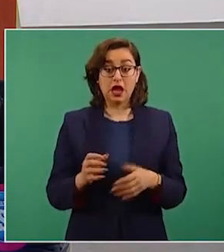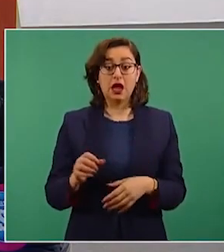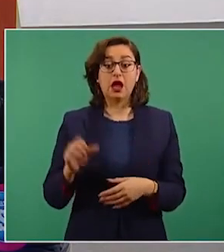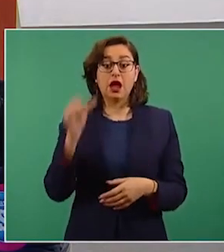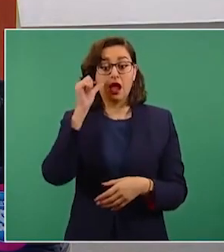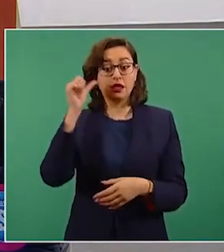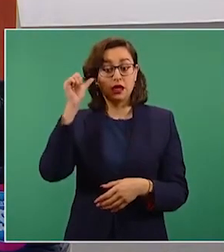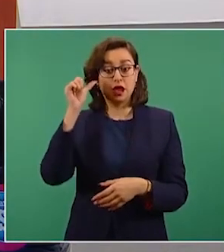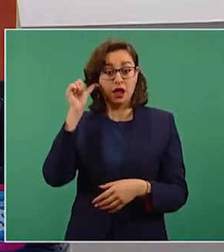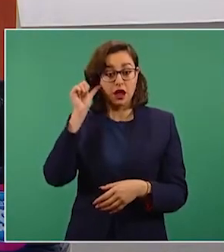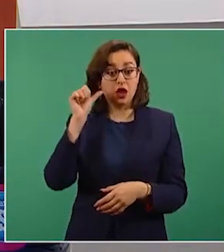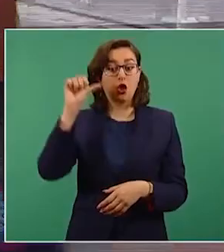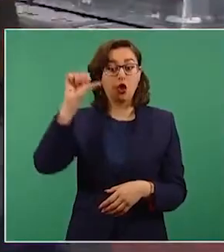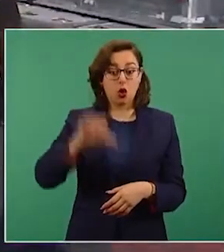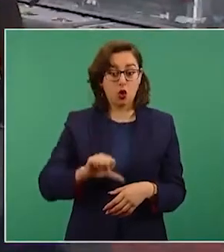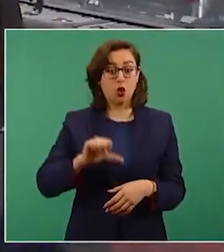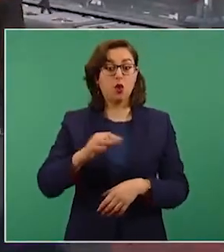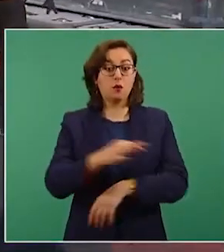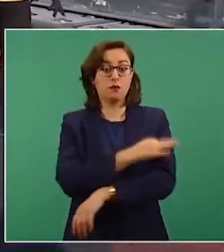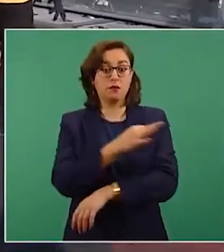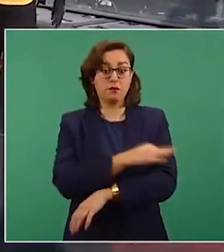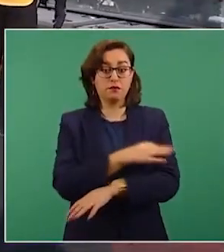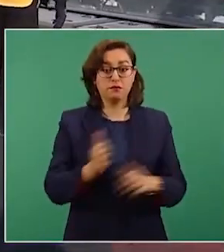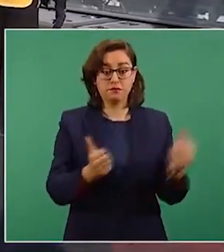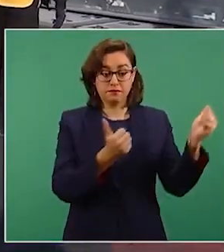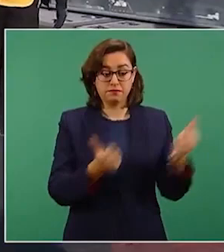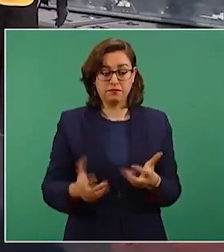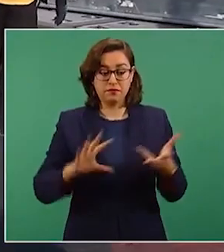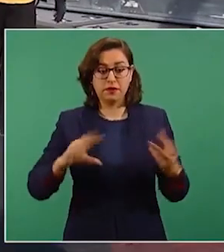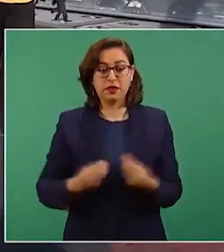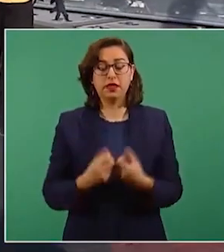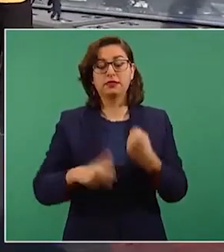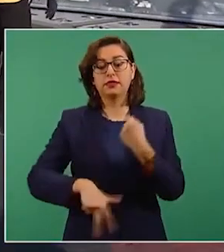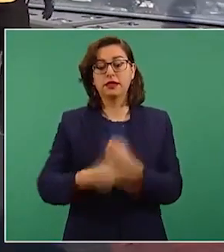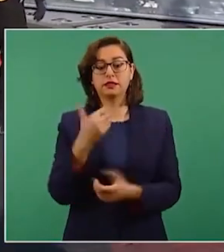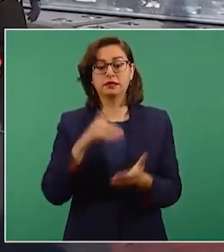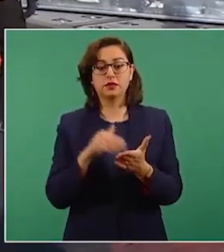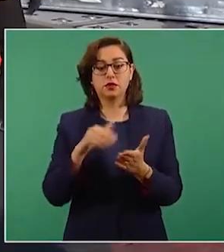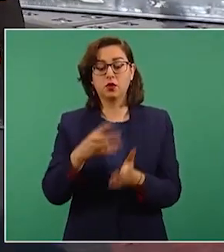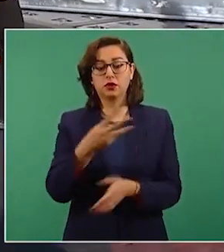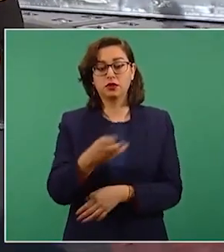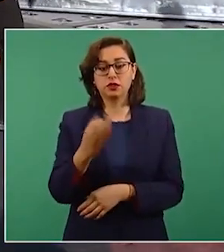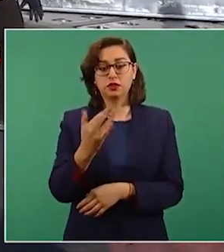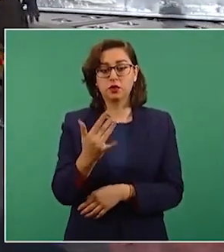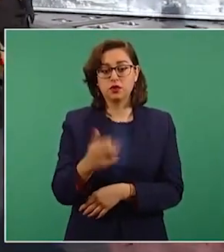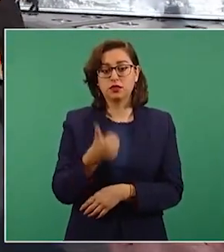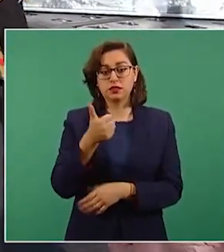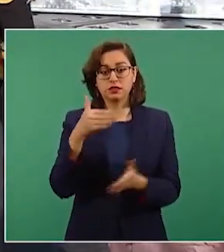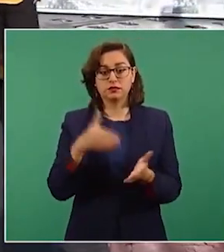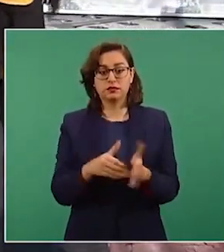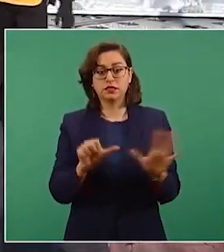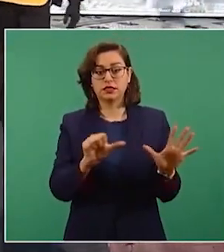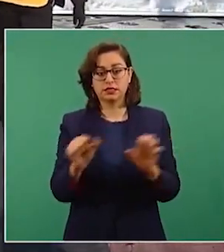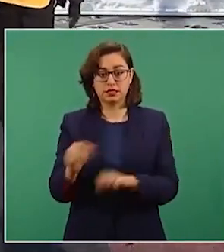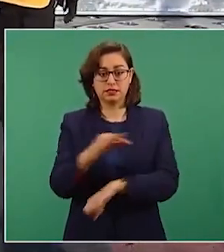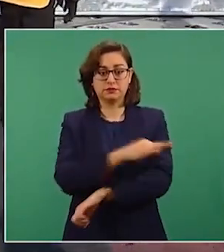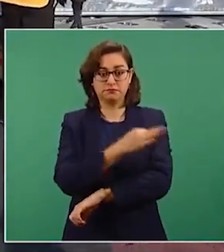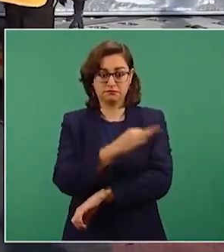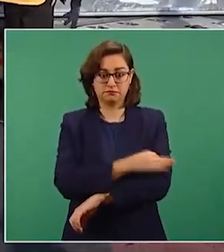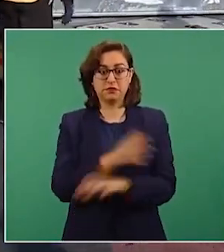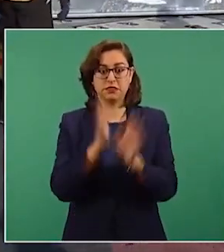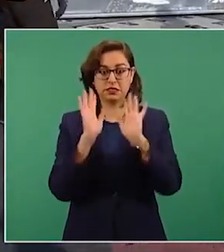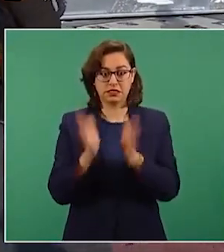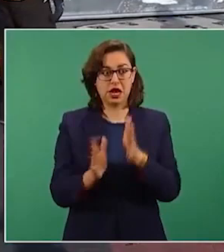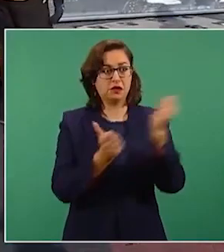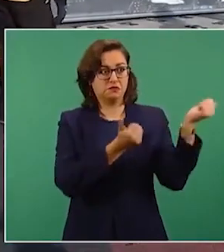tenemos 13 millones 456 mil 620 vacunas en el país